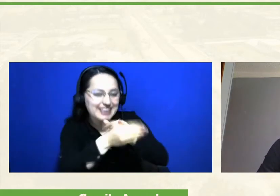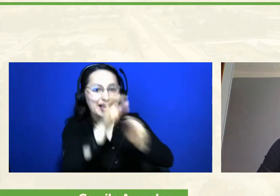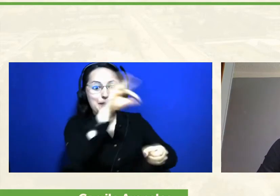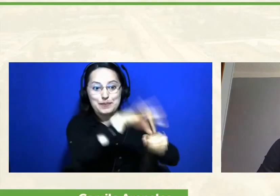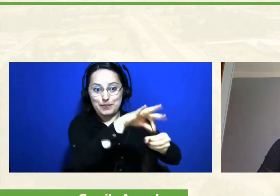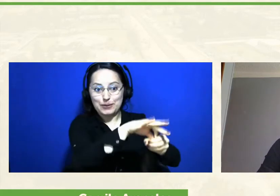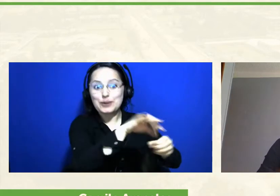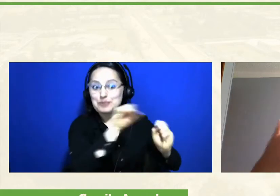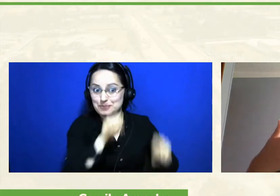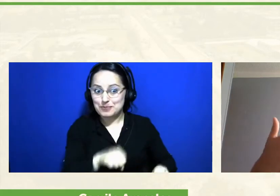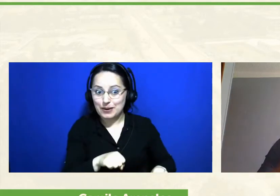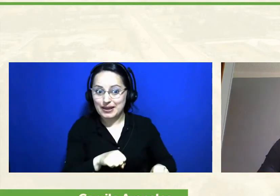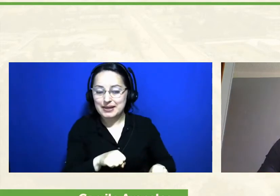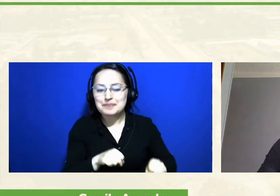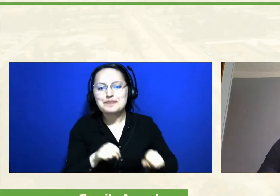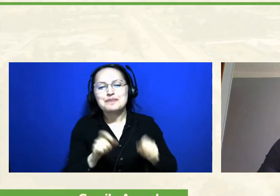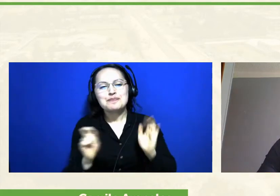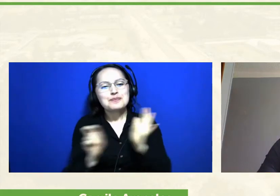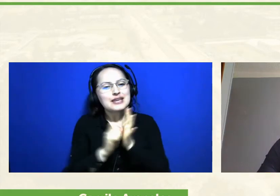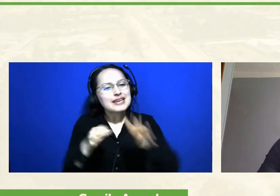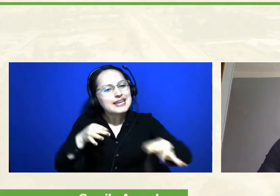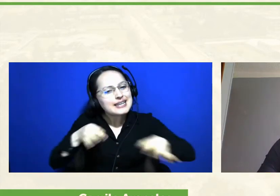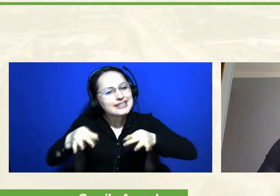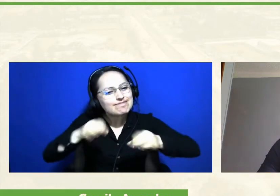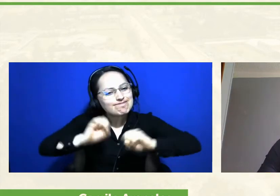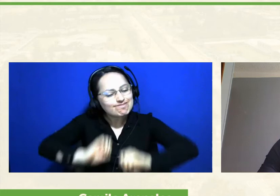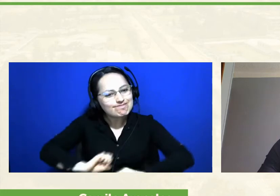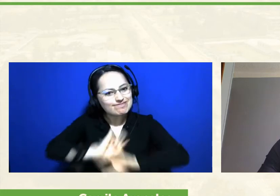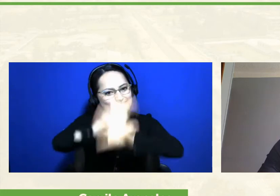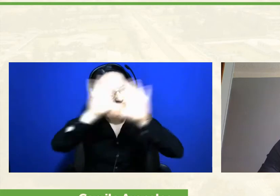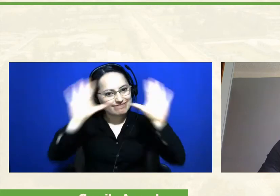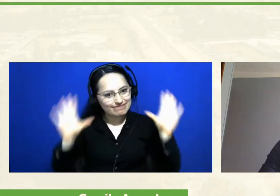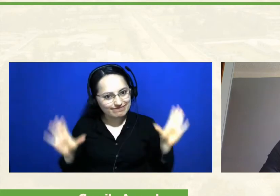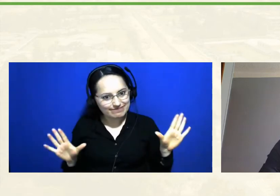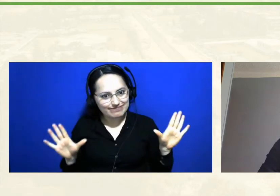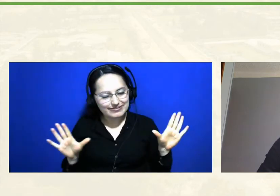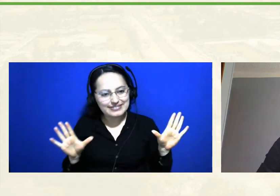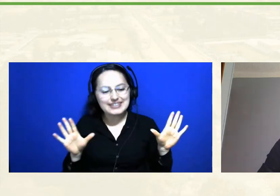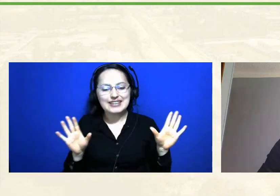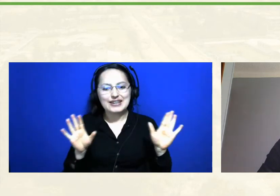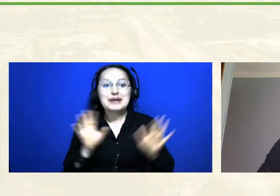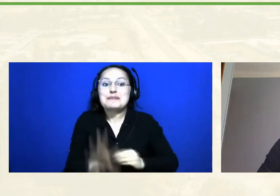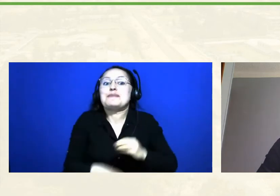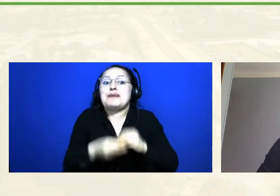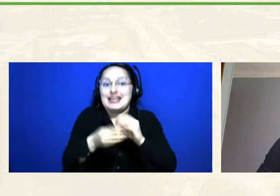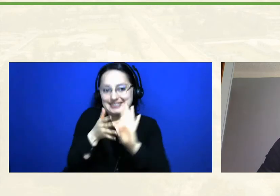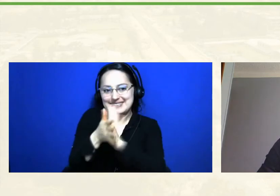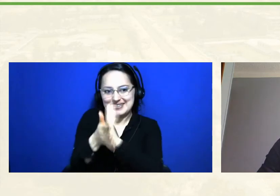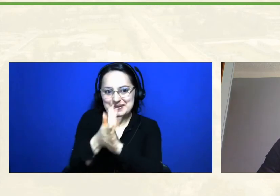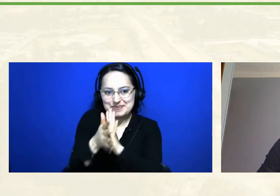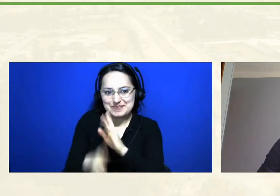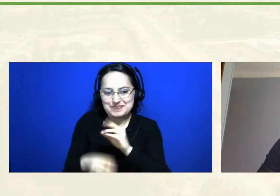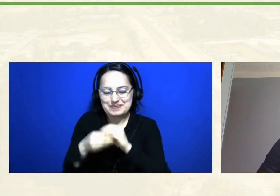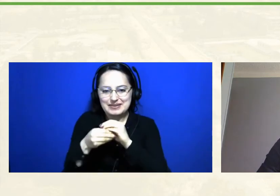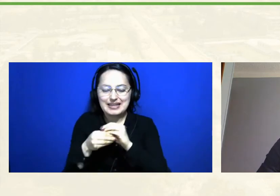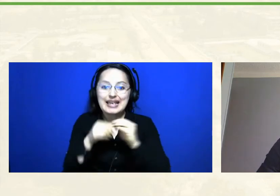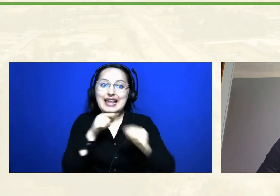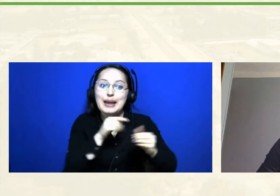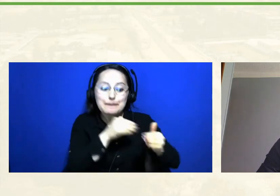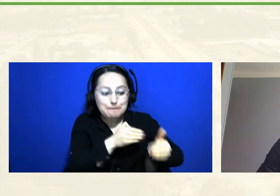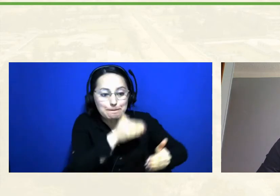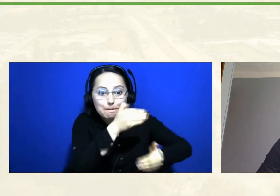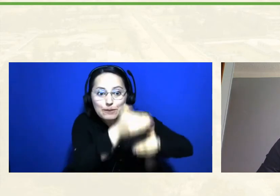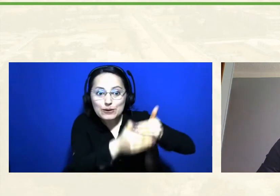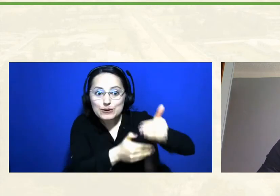algo importante para aclarar o complementar mejor, es que digamos, este proceso se empieza a